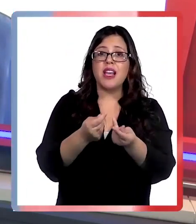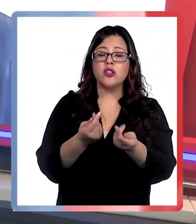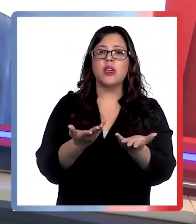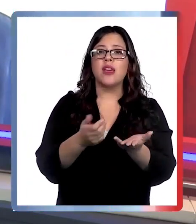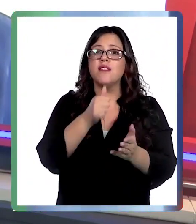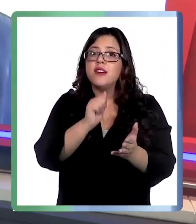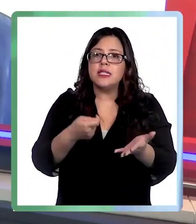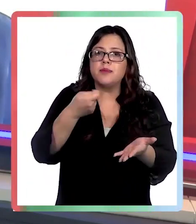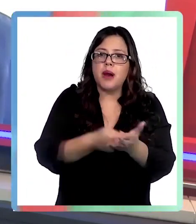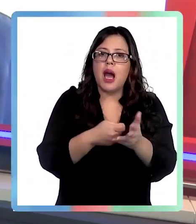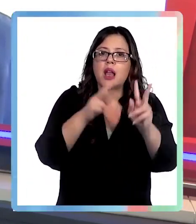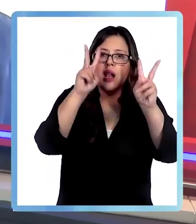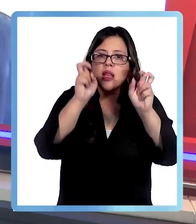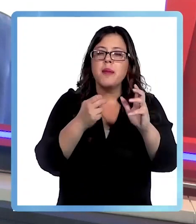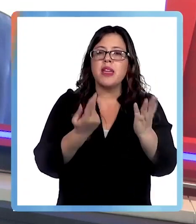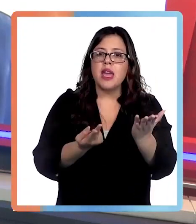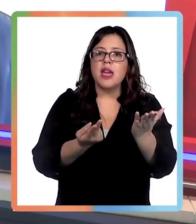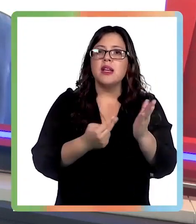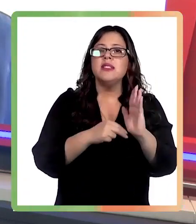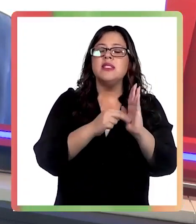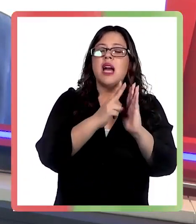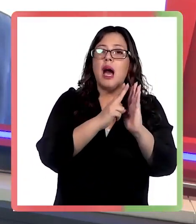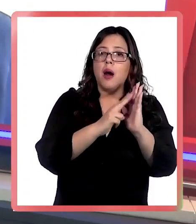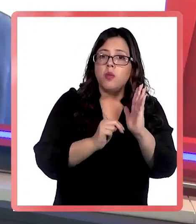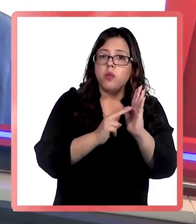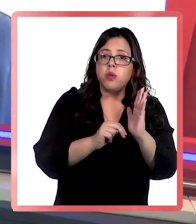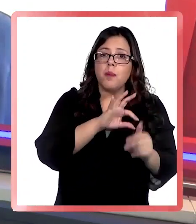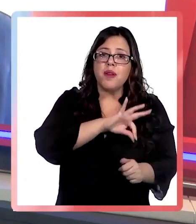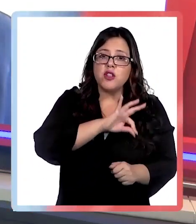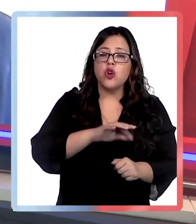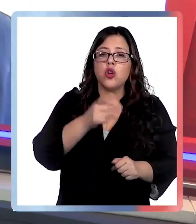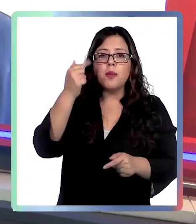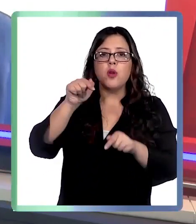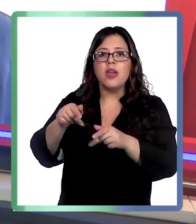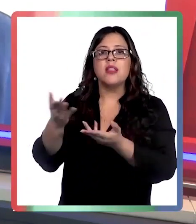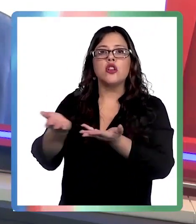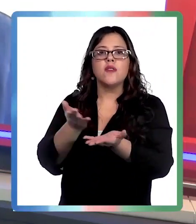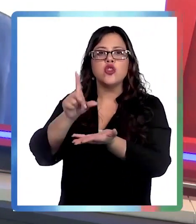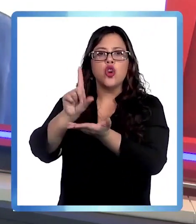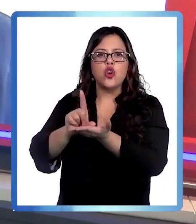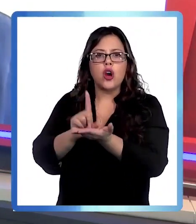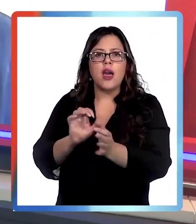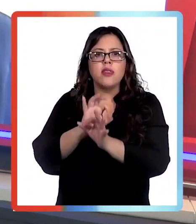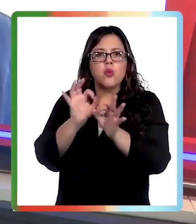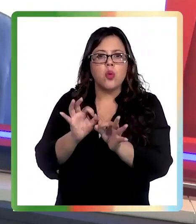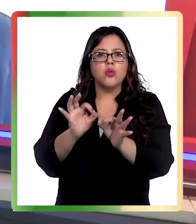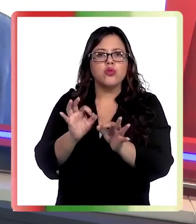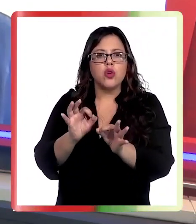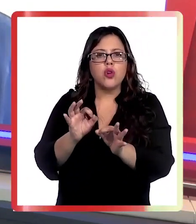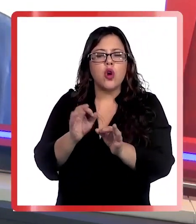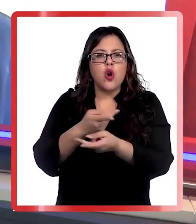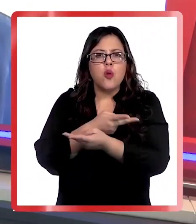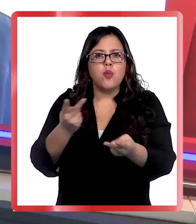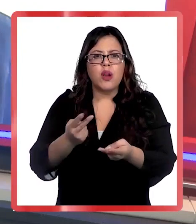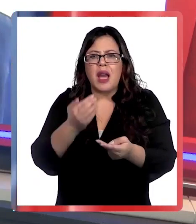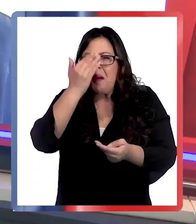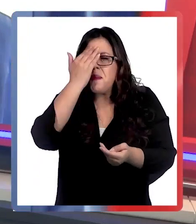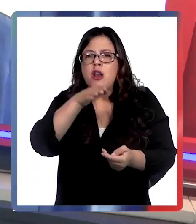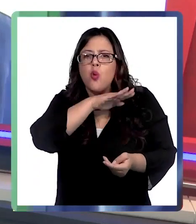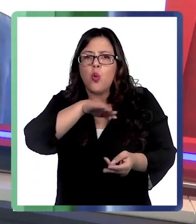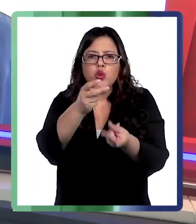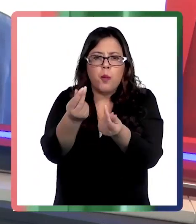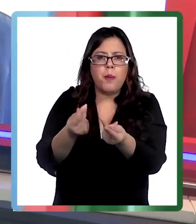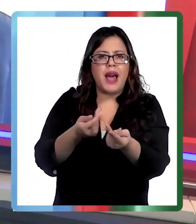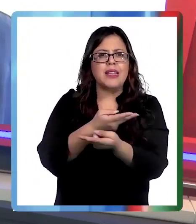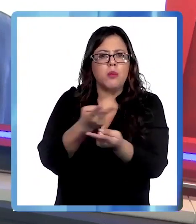por ejemplo, para dar un solo ejemplo. Pero se van a los servicios locales de educación pública y vemos malos manejos, por ejemplo, como en Atacama, de recursos